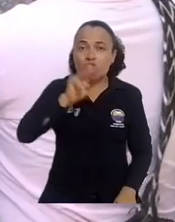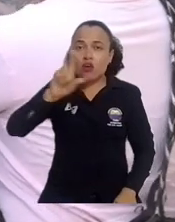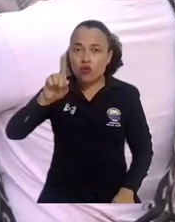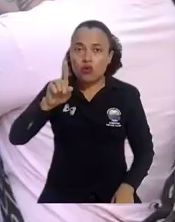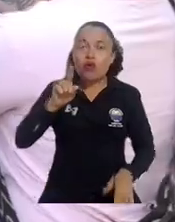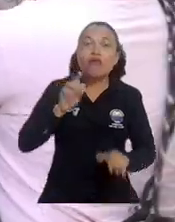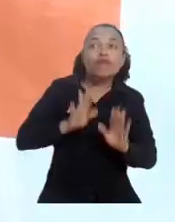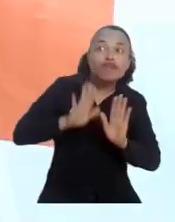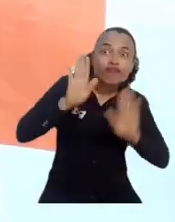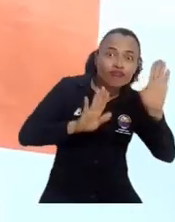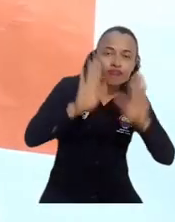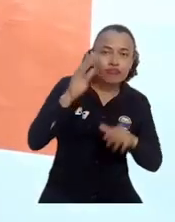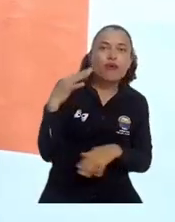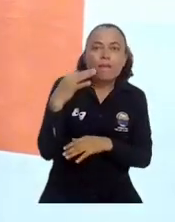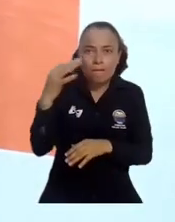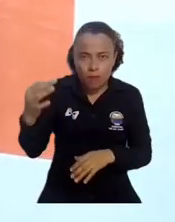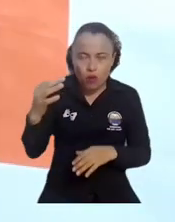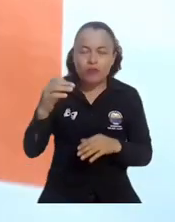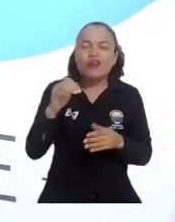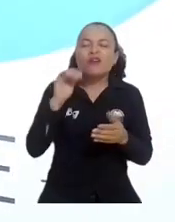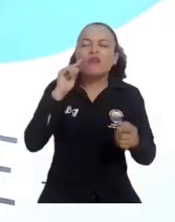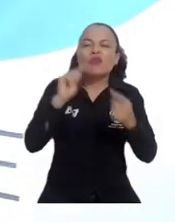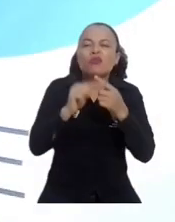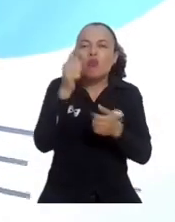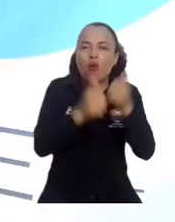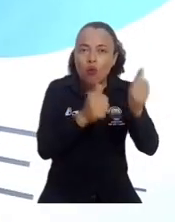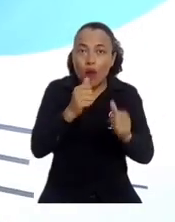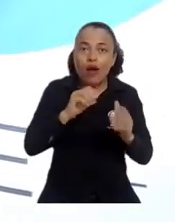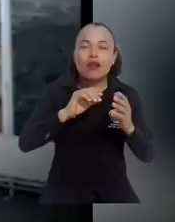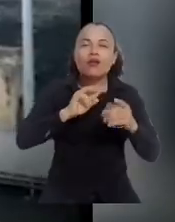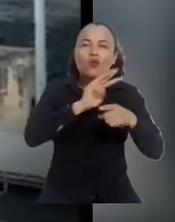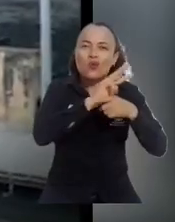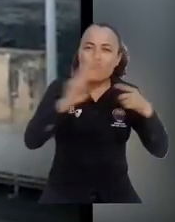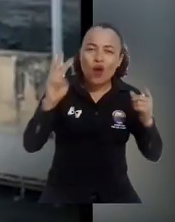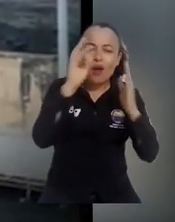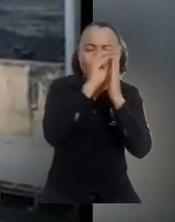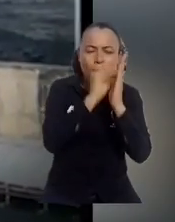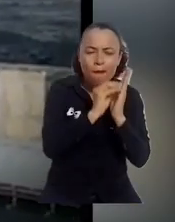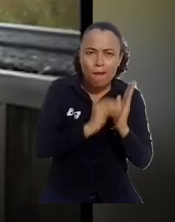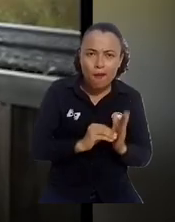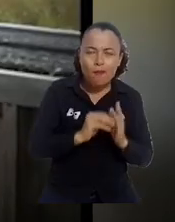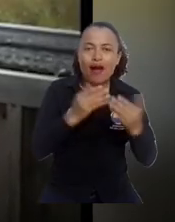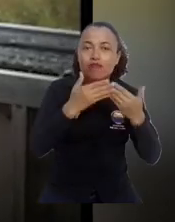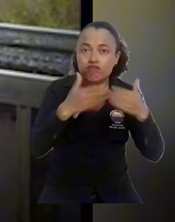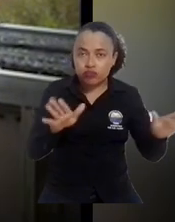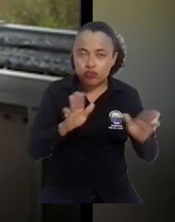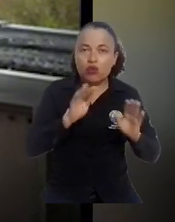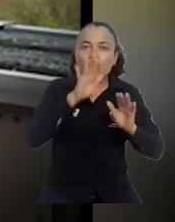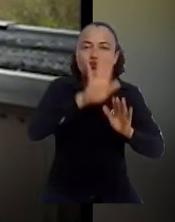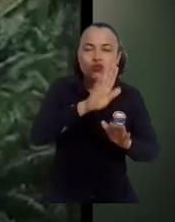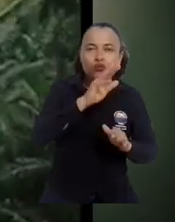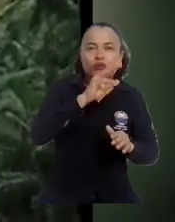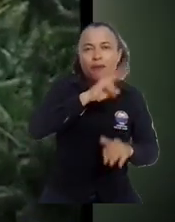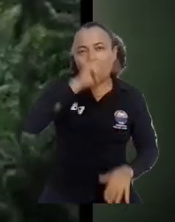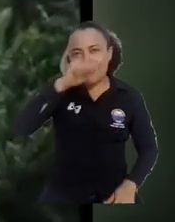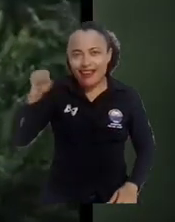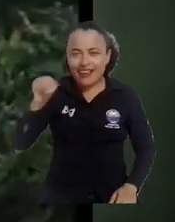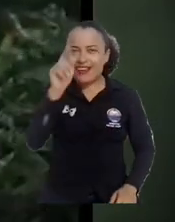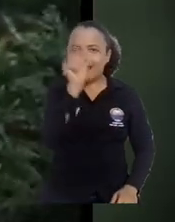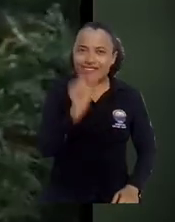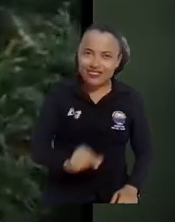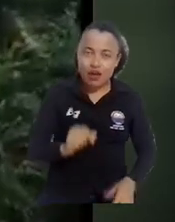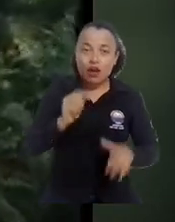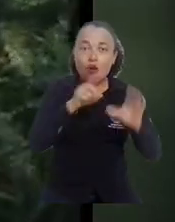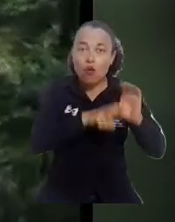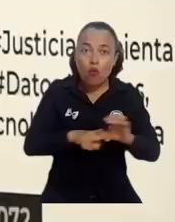de MinCiencias y que básicamente lo que busca es eso, generar una plataforma de datos abiertas en el corredor minero de los departamentos de Magdalena,